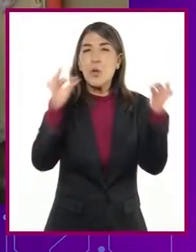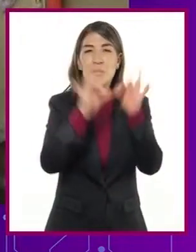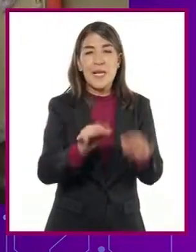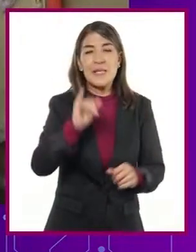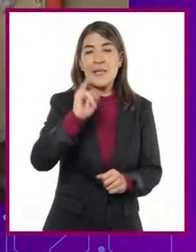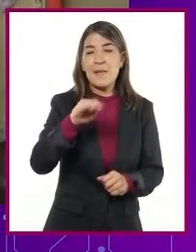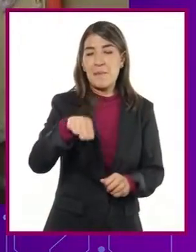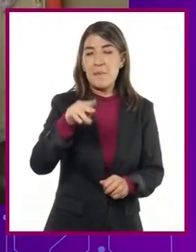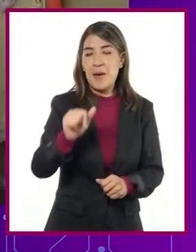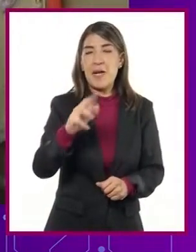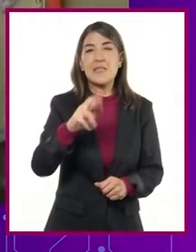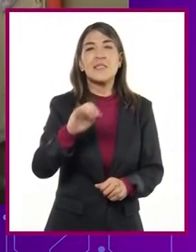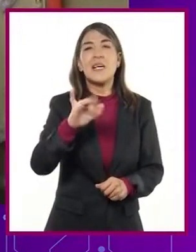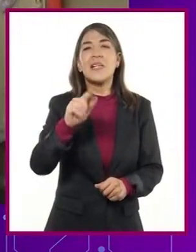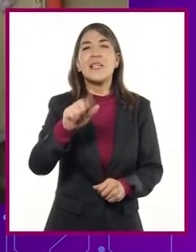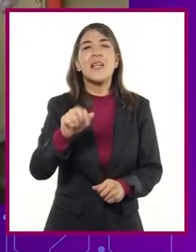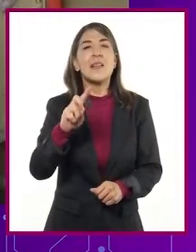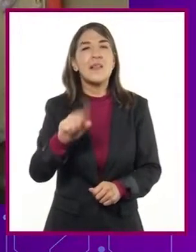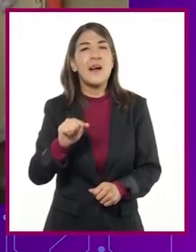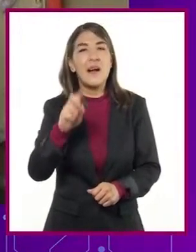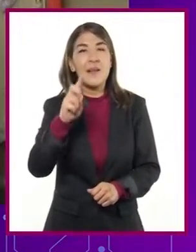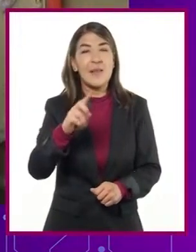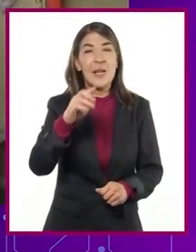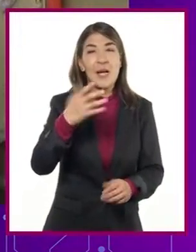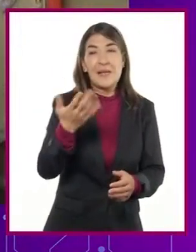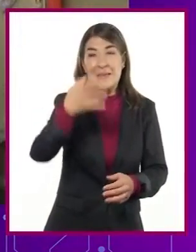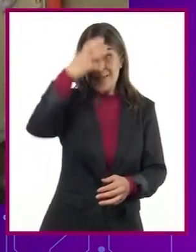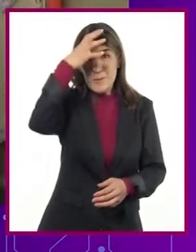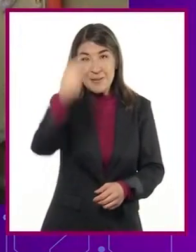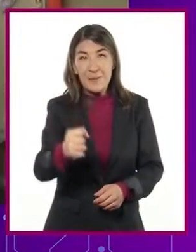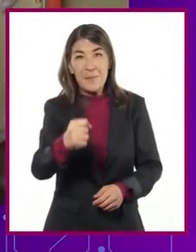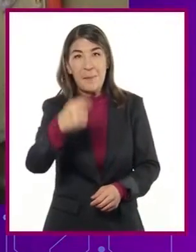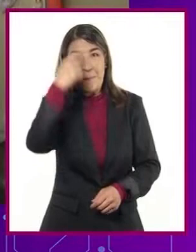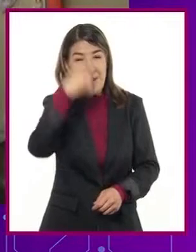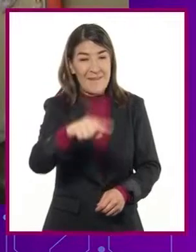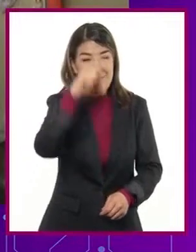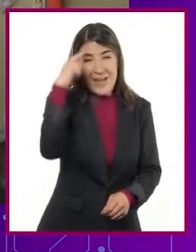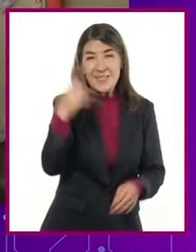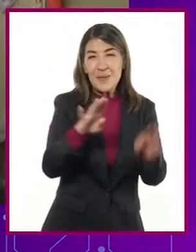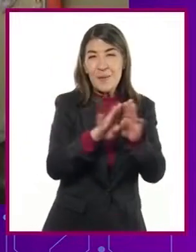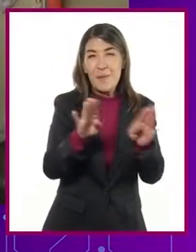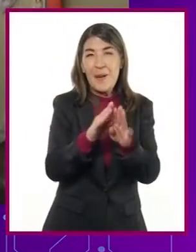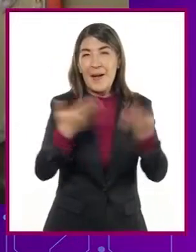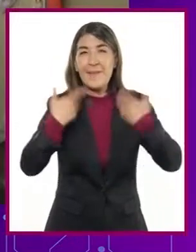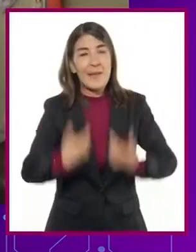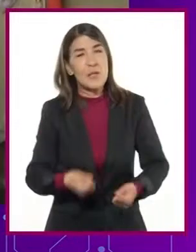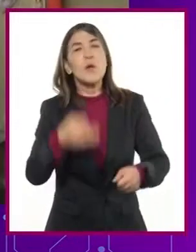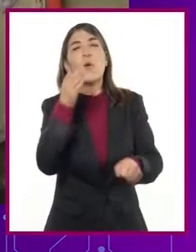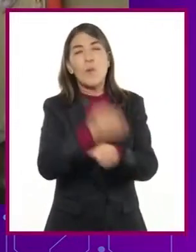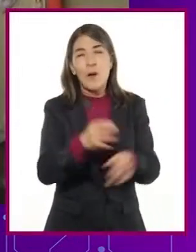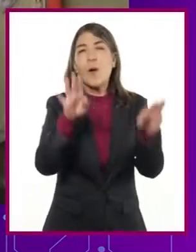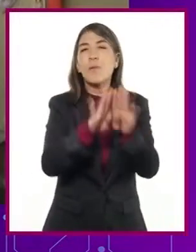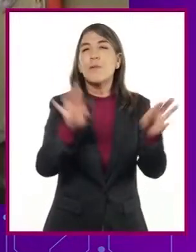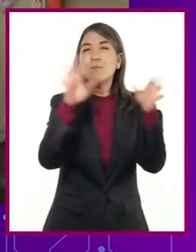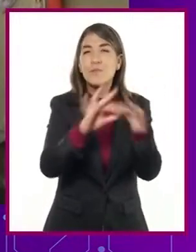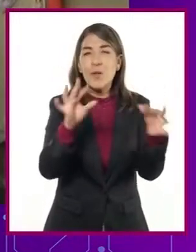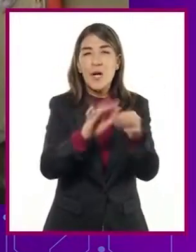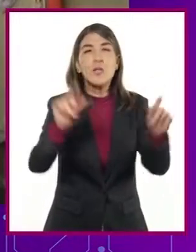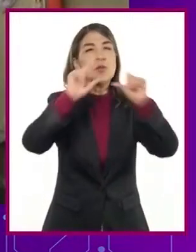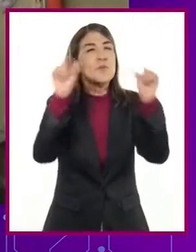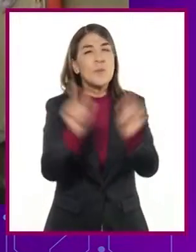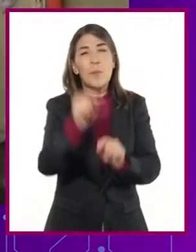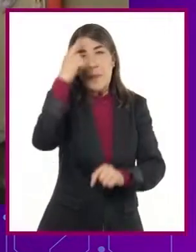No es un concepto muy fácil de entender, pero voy a tratar de hacerlo de la mejor manera para que lo puedan